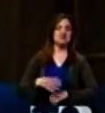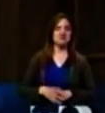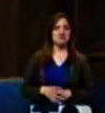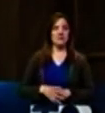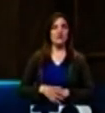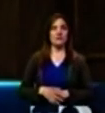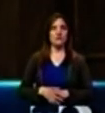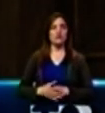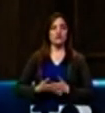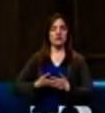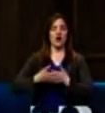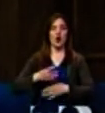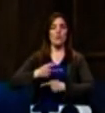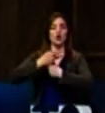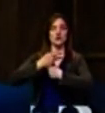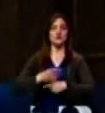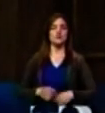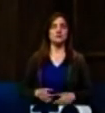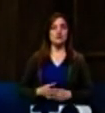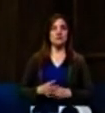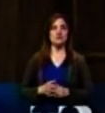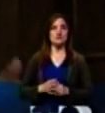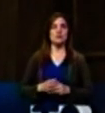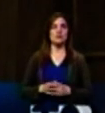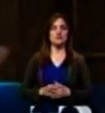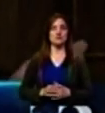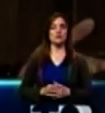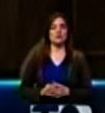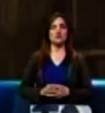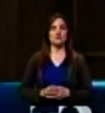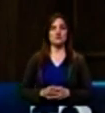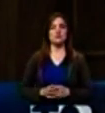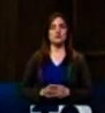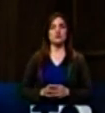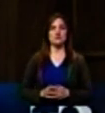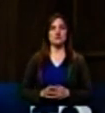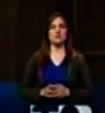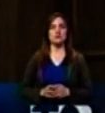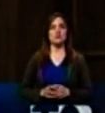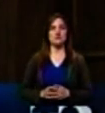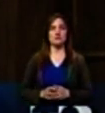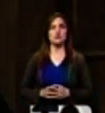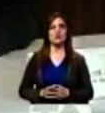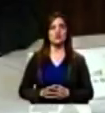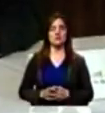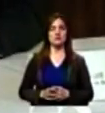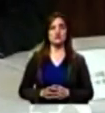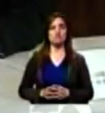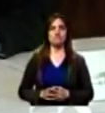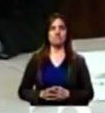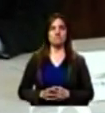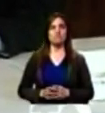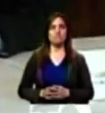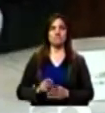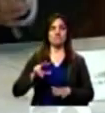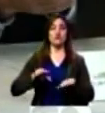nivel adicional de protección, ¿no? Esa idea, esa alternativa no prosperó. La